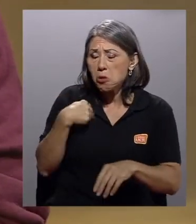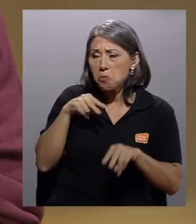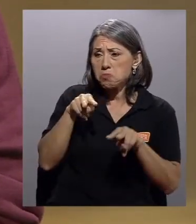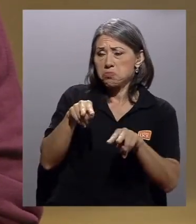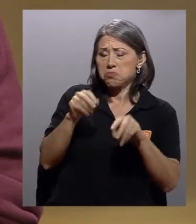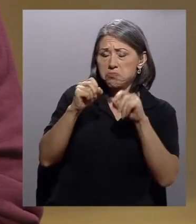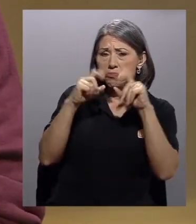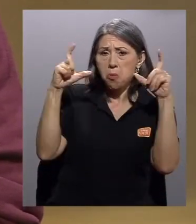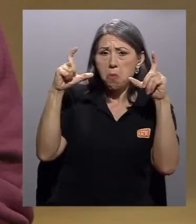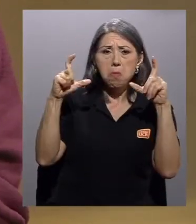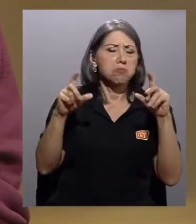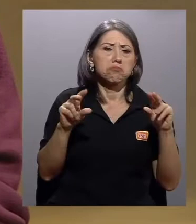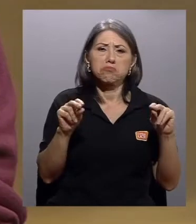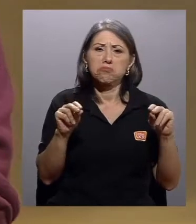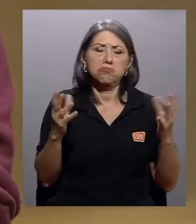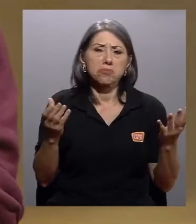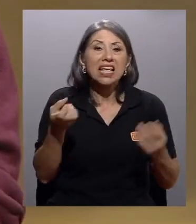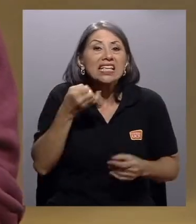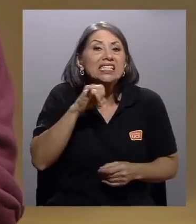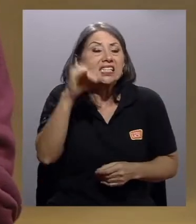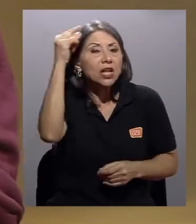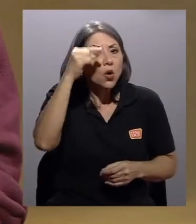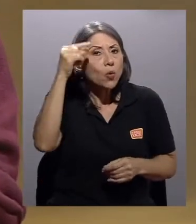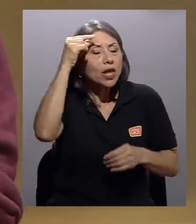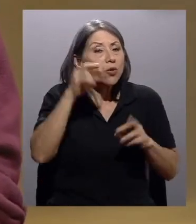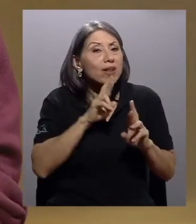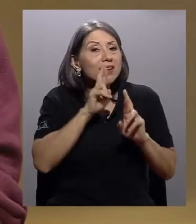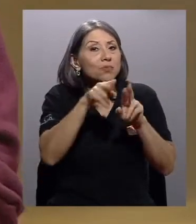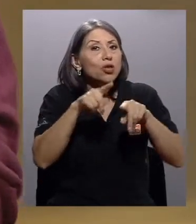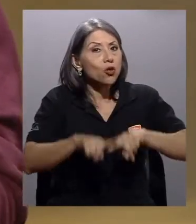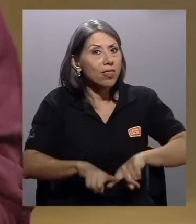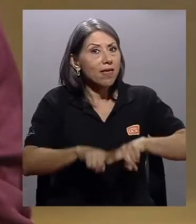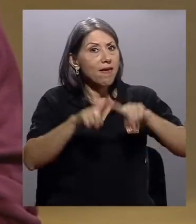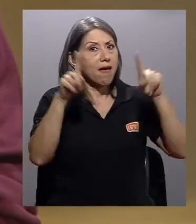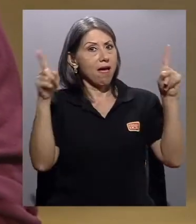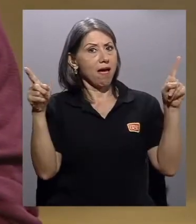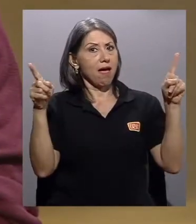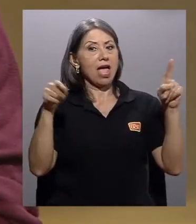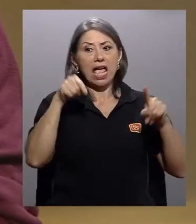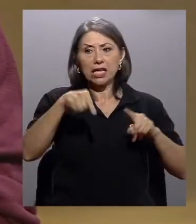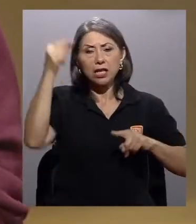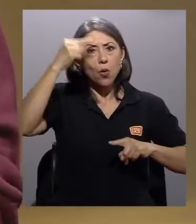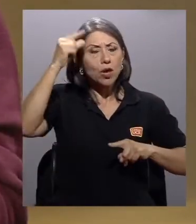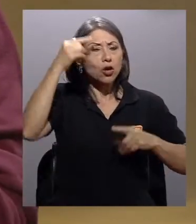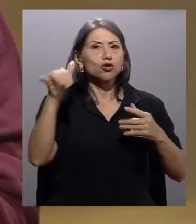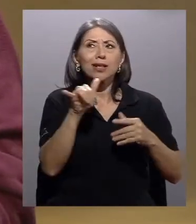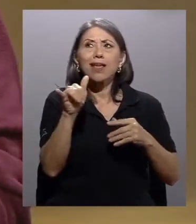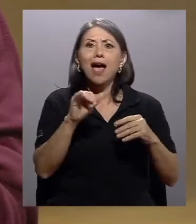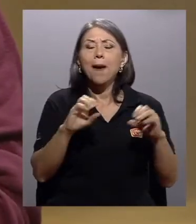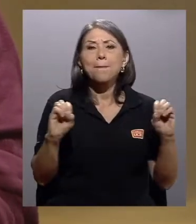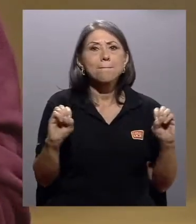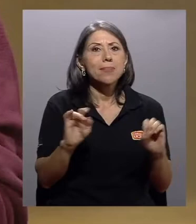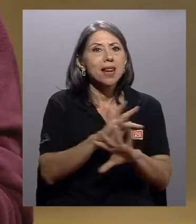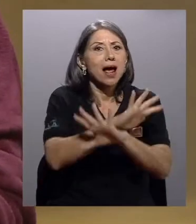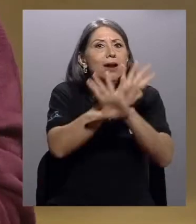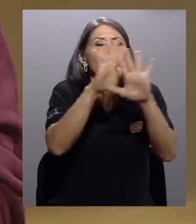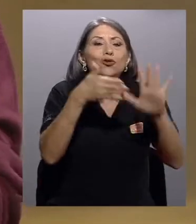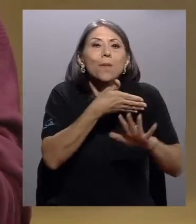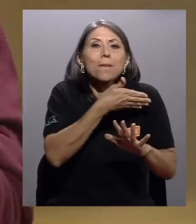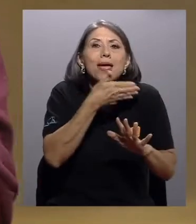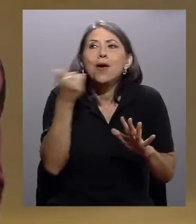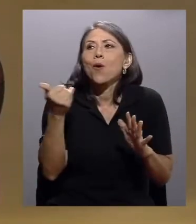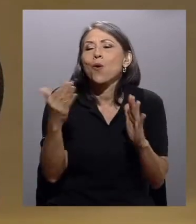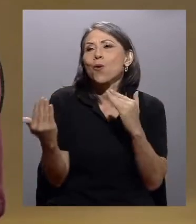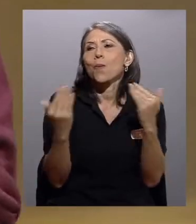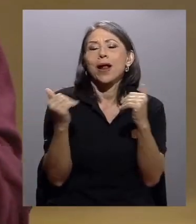sea, si el gobierno hubiera respondido de otra manera, este gobierno sería milagroso. O sea, este gobierno sería mejor que